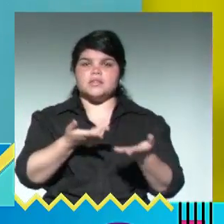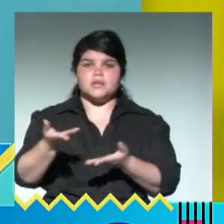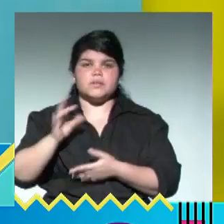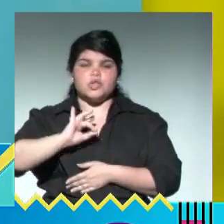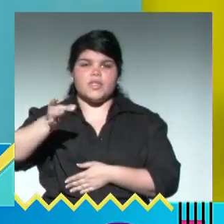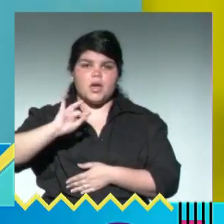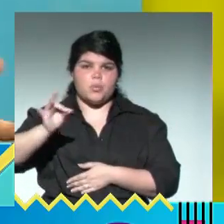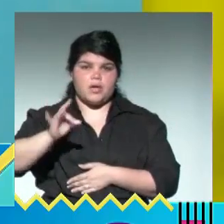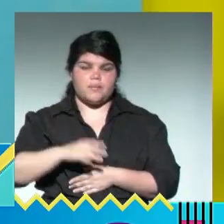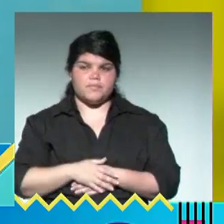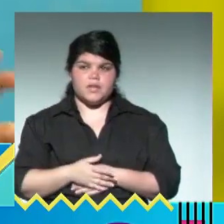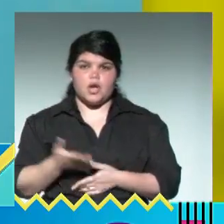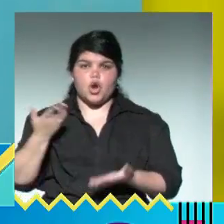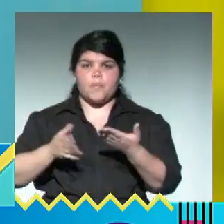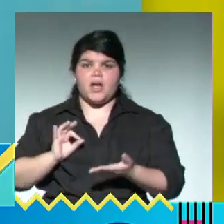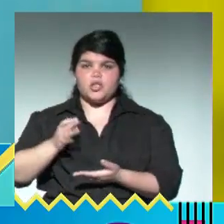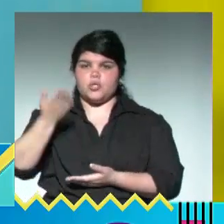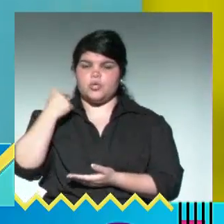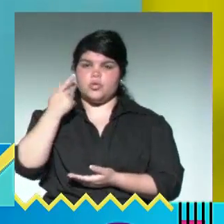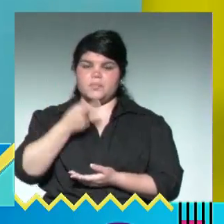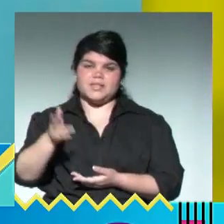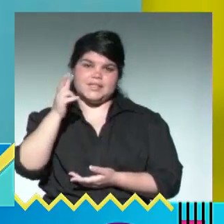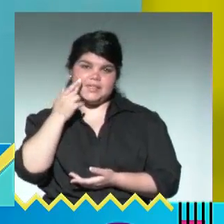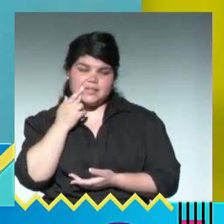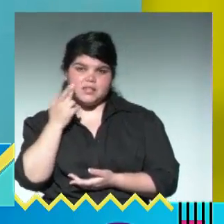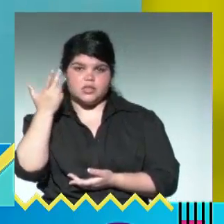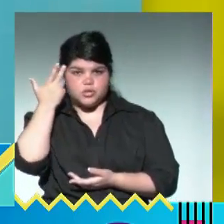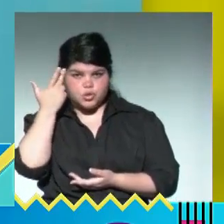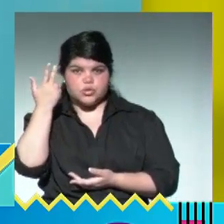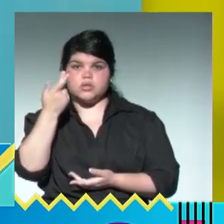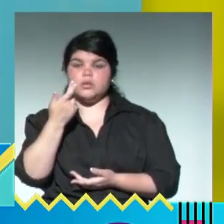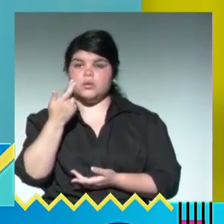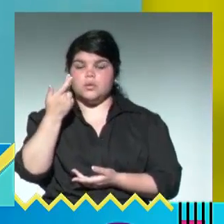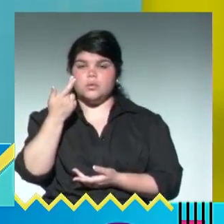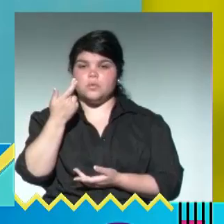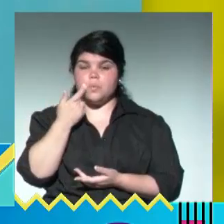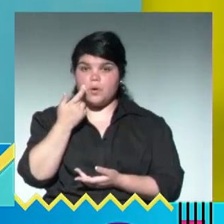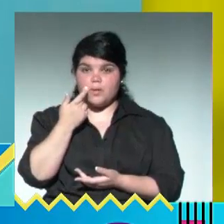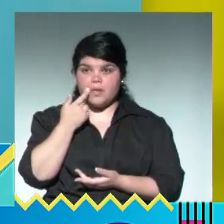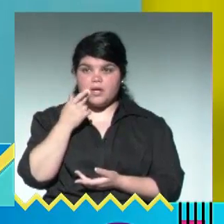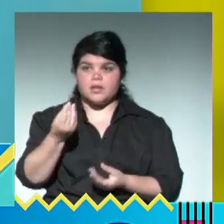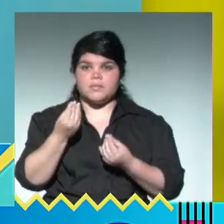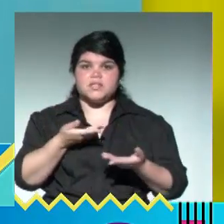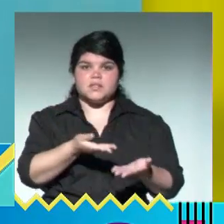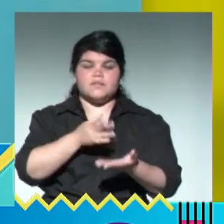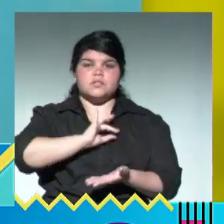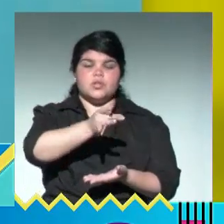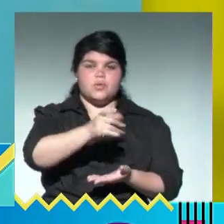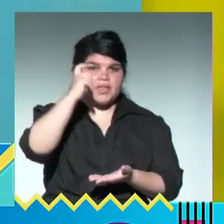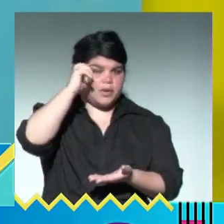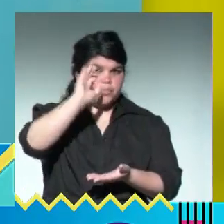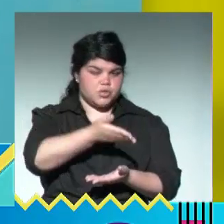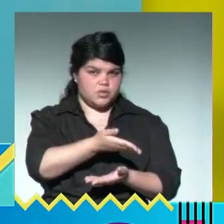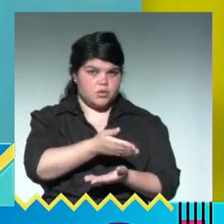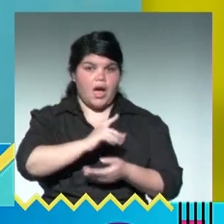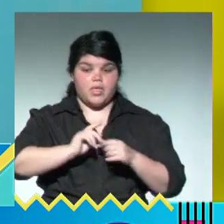deuda. Si uno compara el 2017, 2018 y 2019, ¿sí?, esos presupuestos, el servicio de deuda en 2017 fue de 10%,